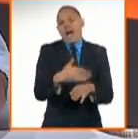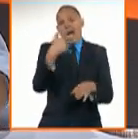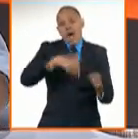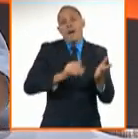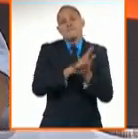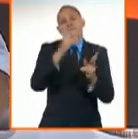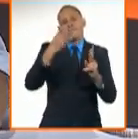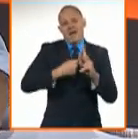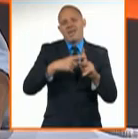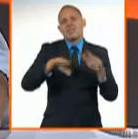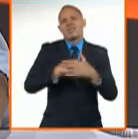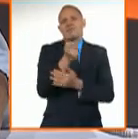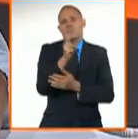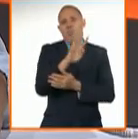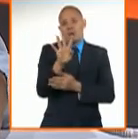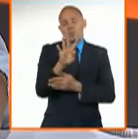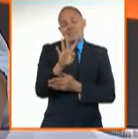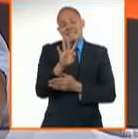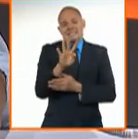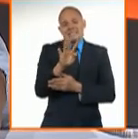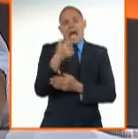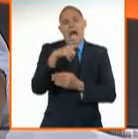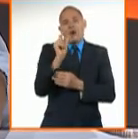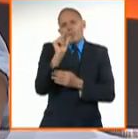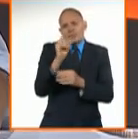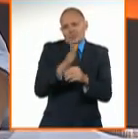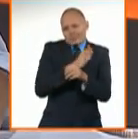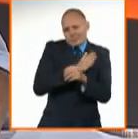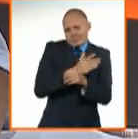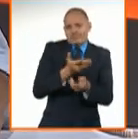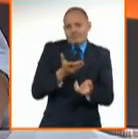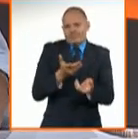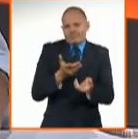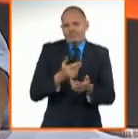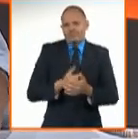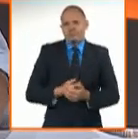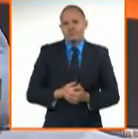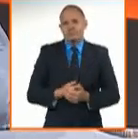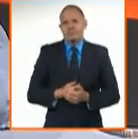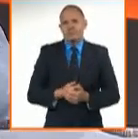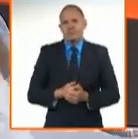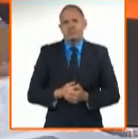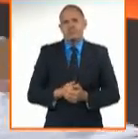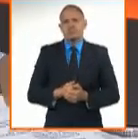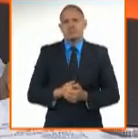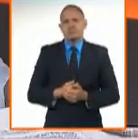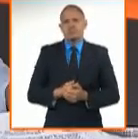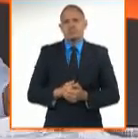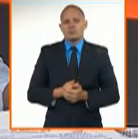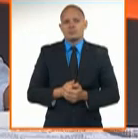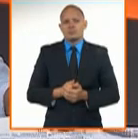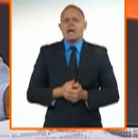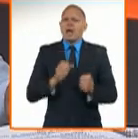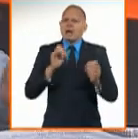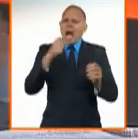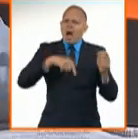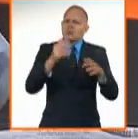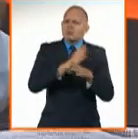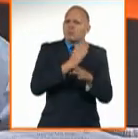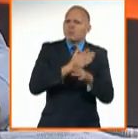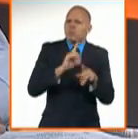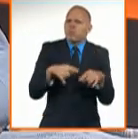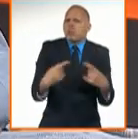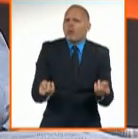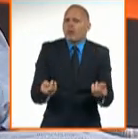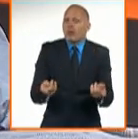avería un retraso la ruta general la causa de ese retraso también ha sido